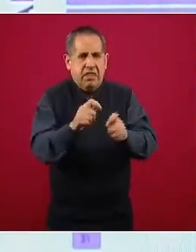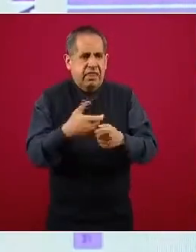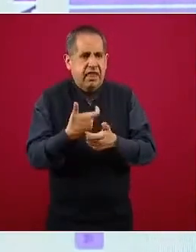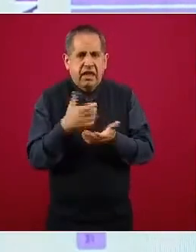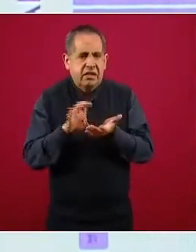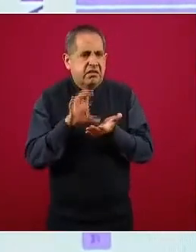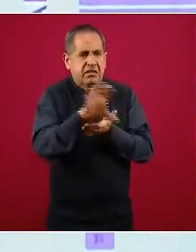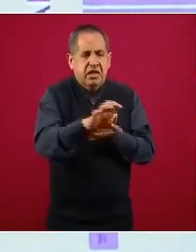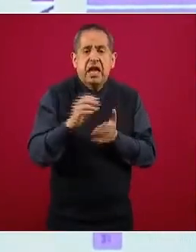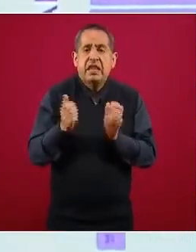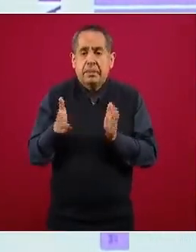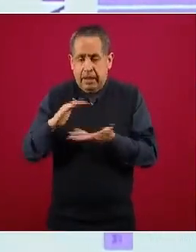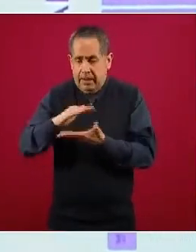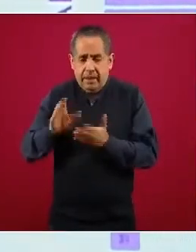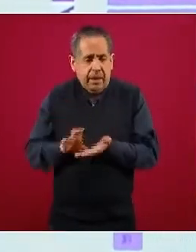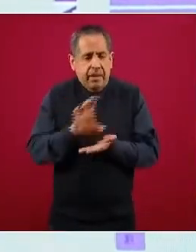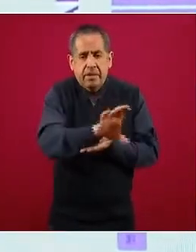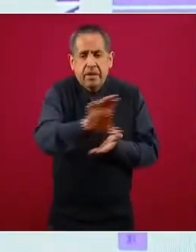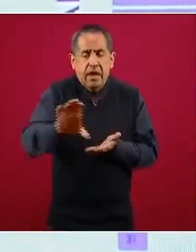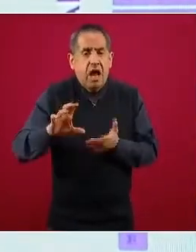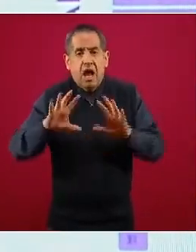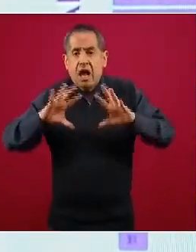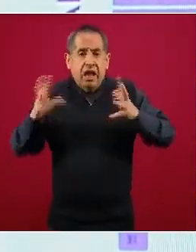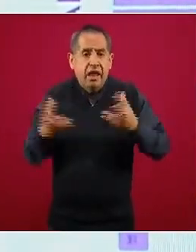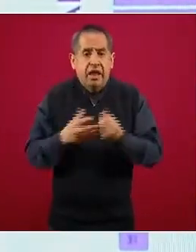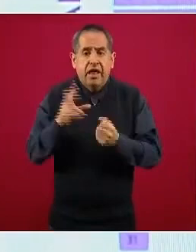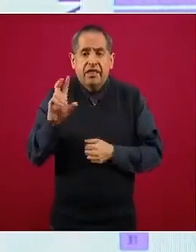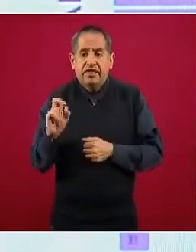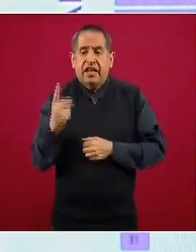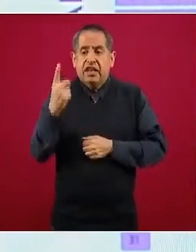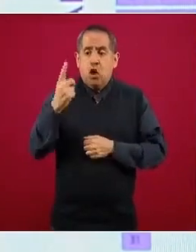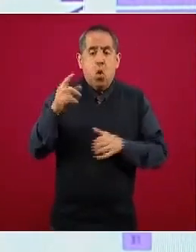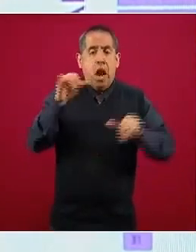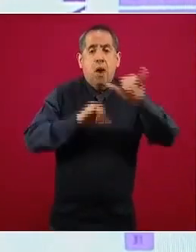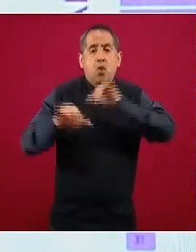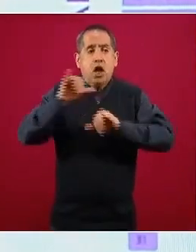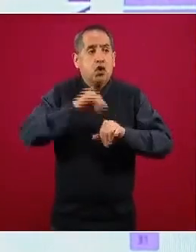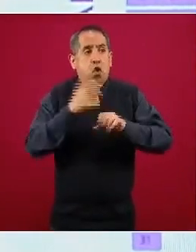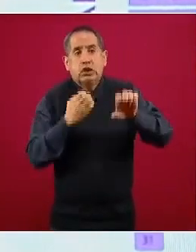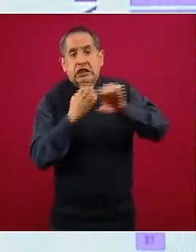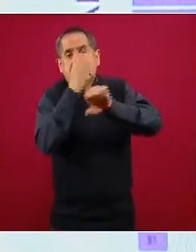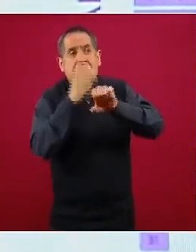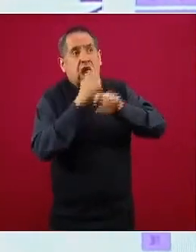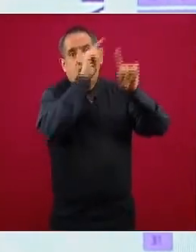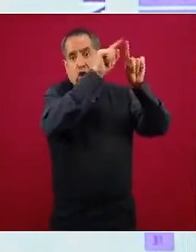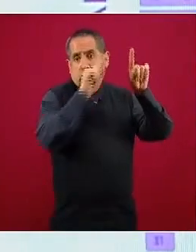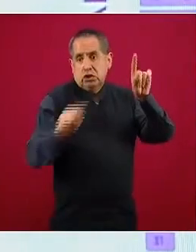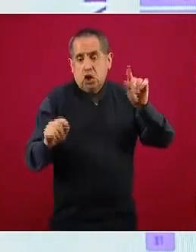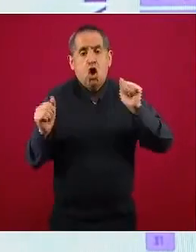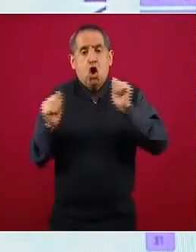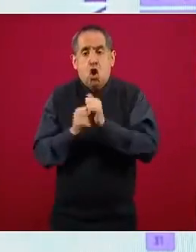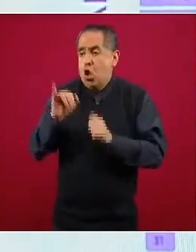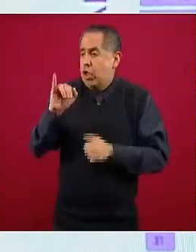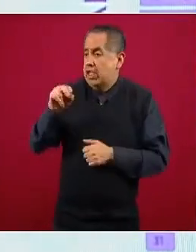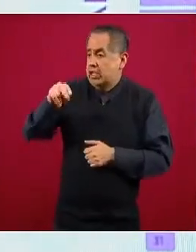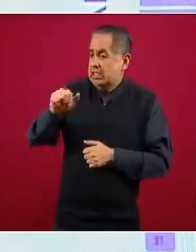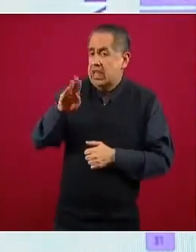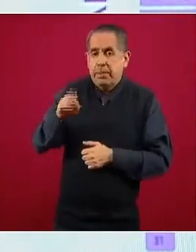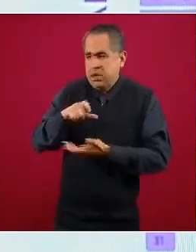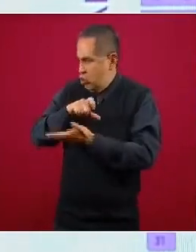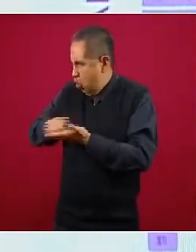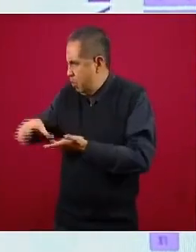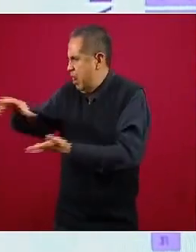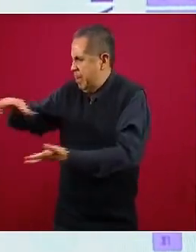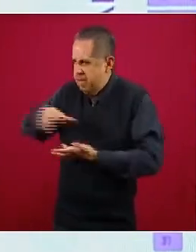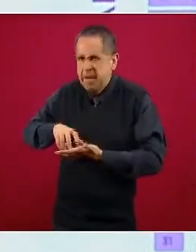transfiere los kits diagnósticos a los 31 laboratorios estatales de salud pública. A través del INSABI se han adquirido y